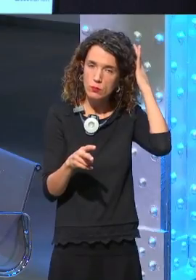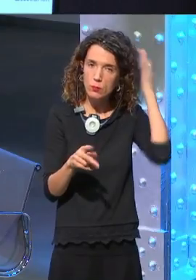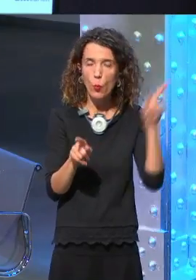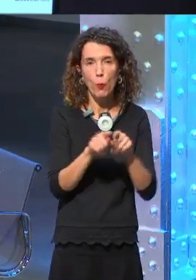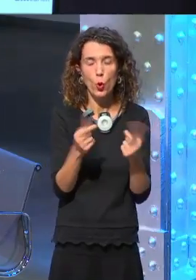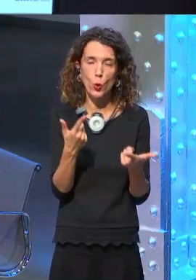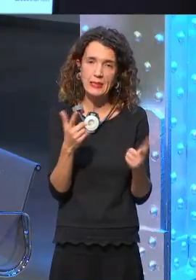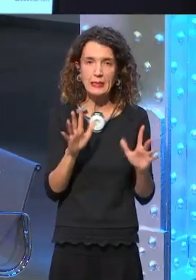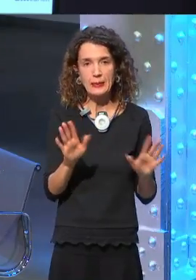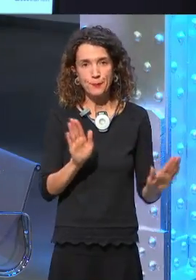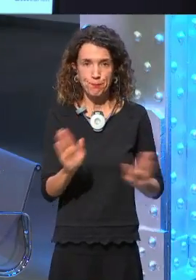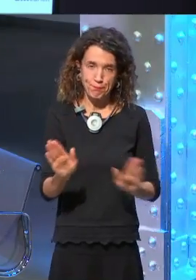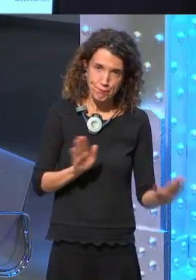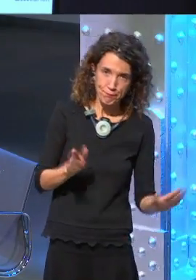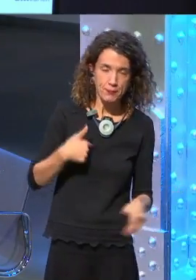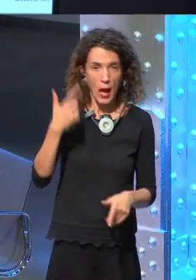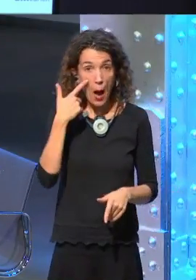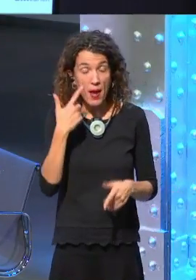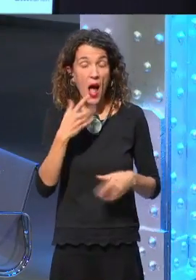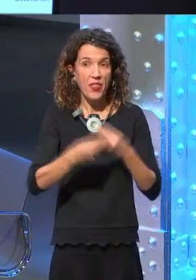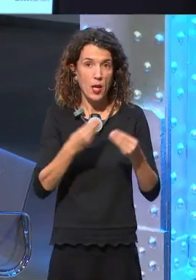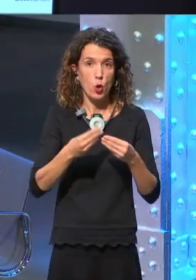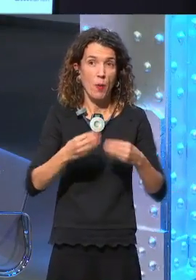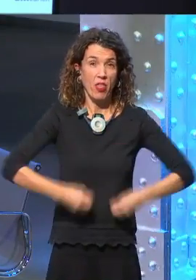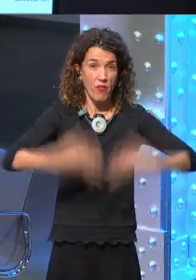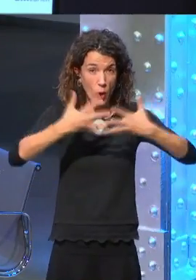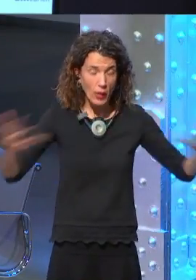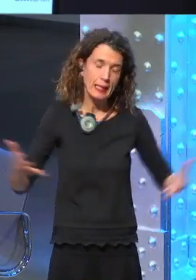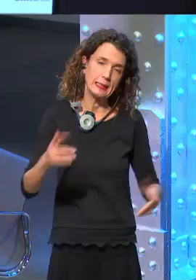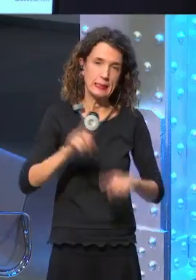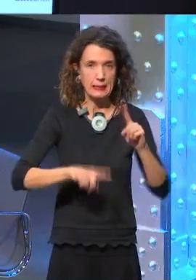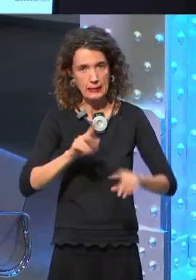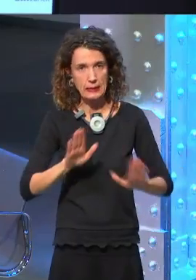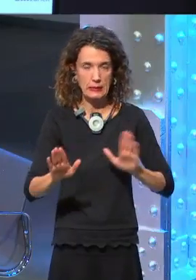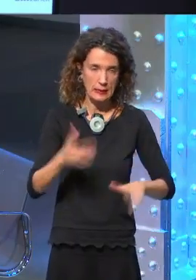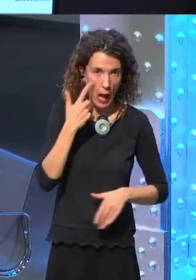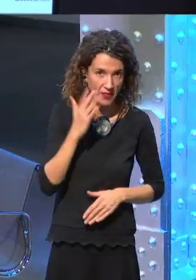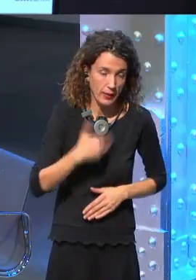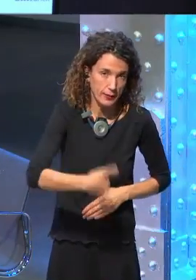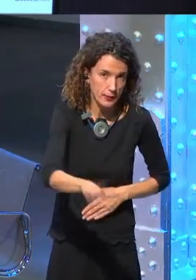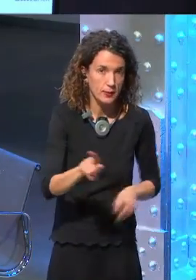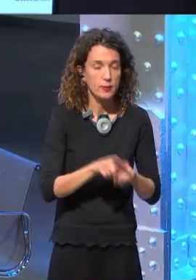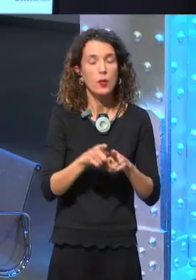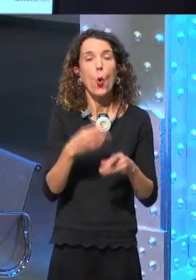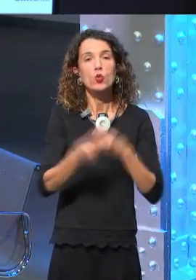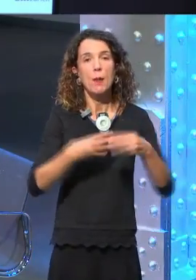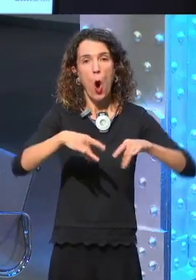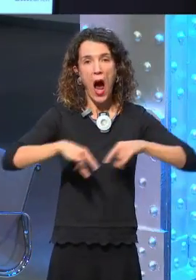somos un poco escépticos sobre la posibilidad de hacerlo a gran escala. Esta es la materia prima, que es